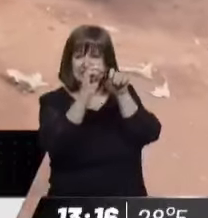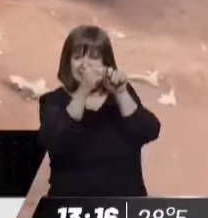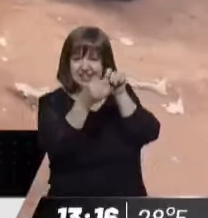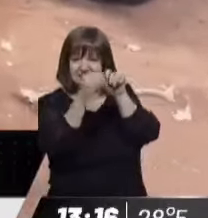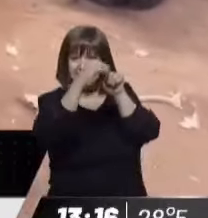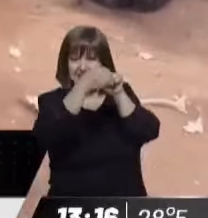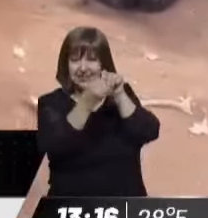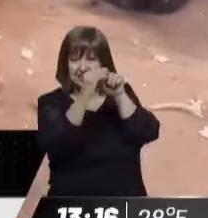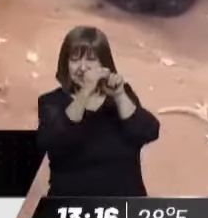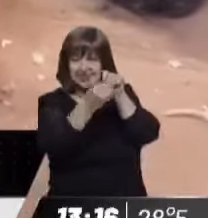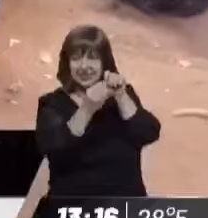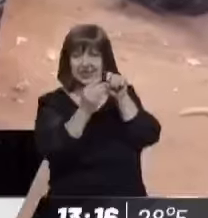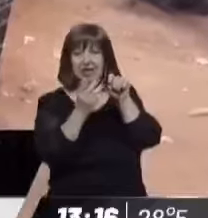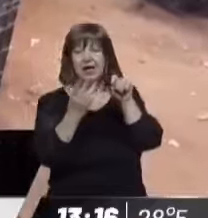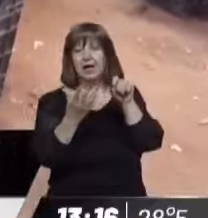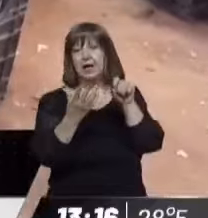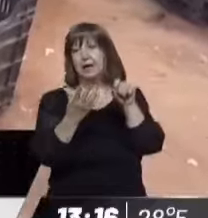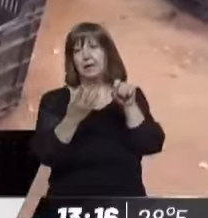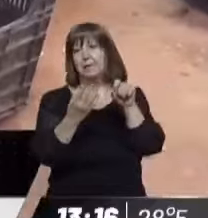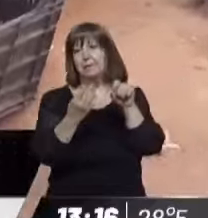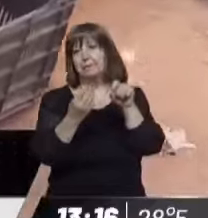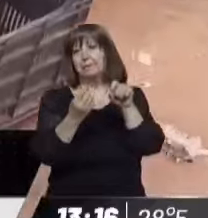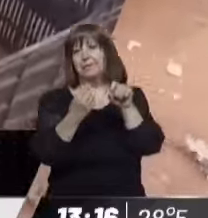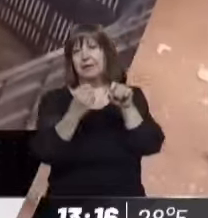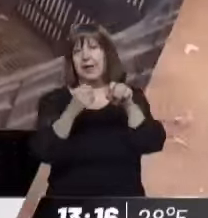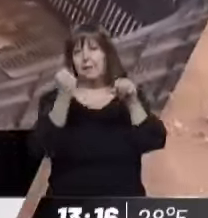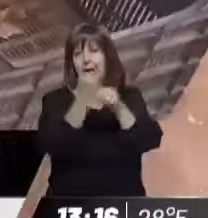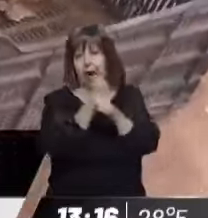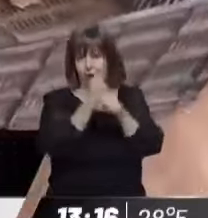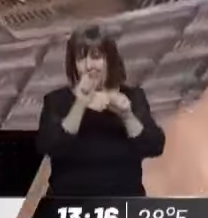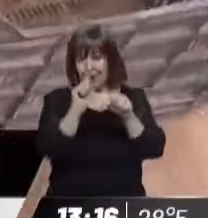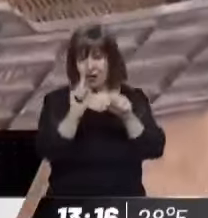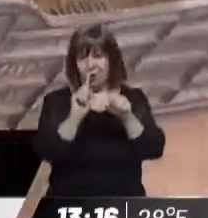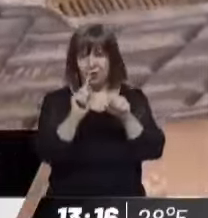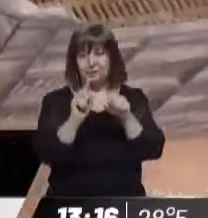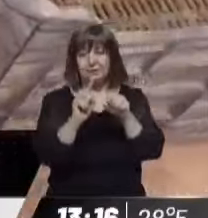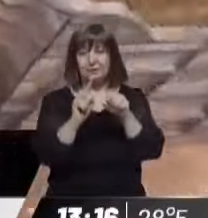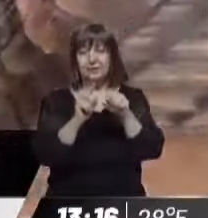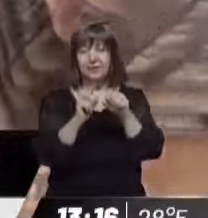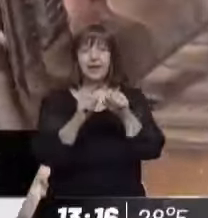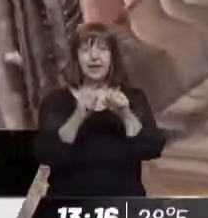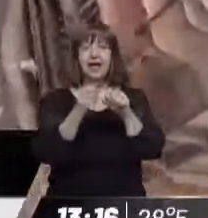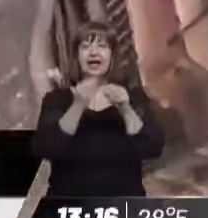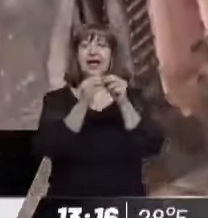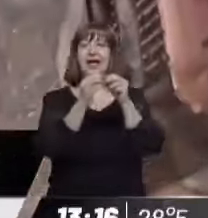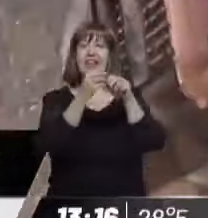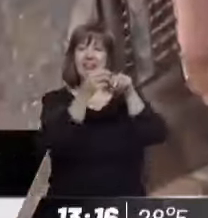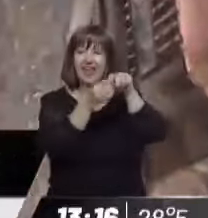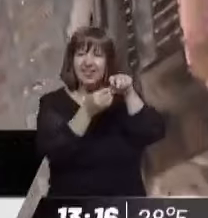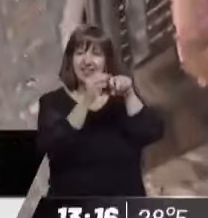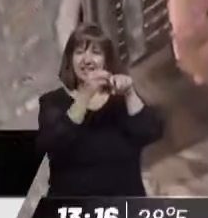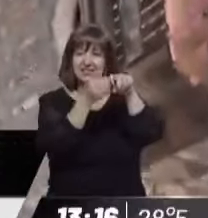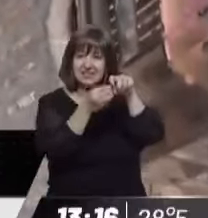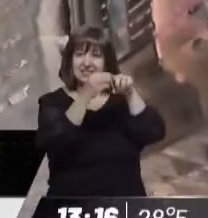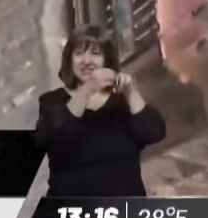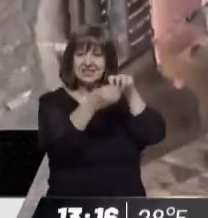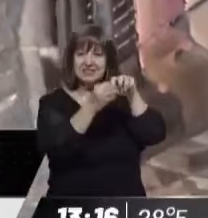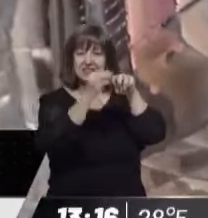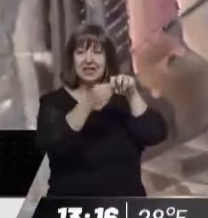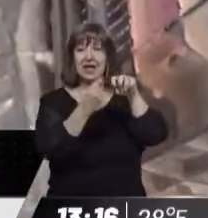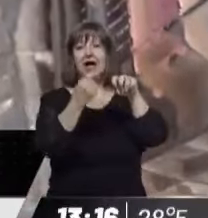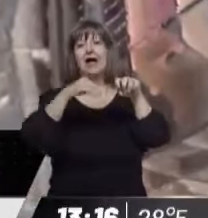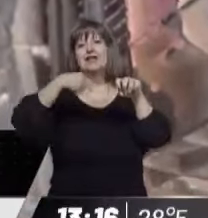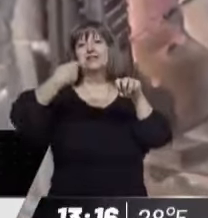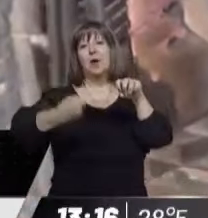la pielcita, ajá, que la quede pelado, porque si no, no le sale el brote. No sale el brote. Y de cada de uno de esos dientecitos van a ser otra planta. Otra